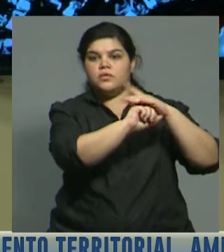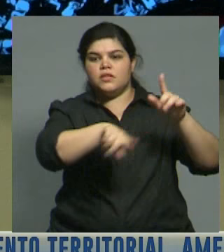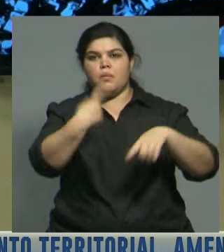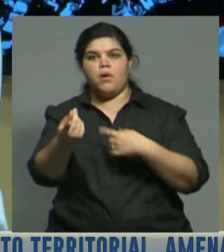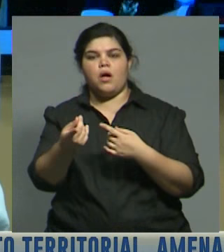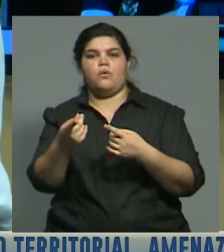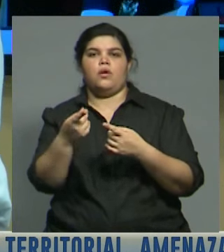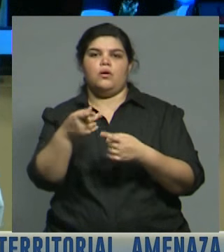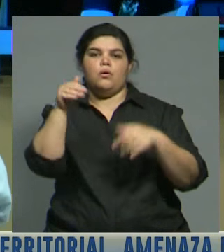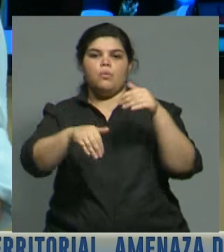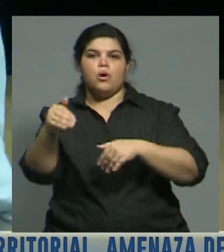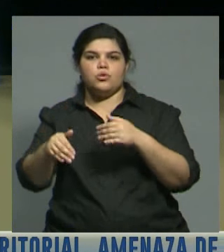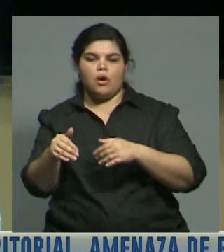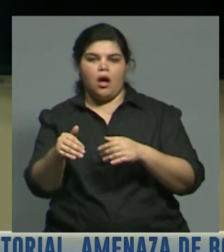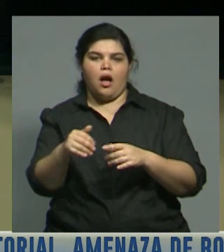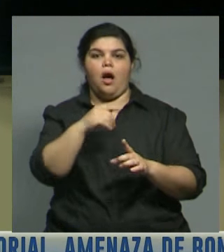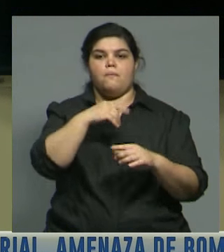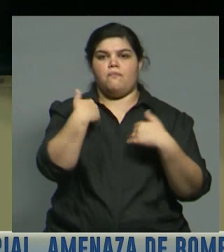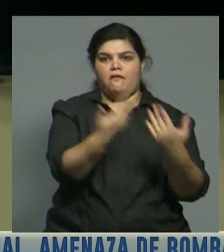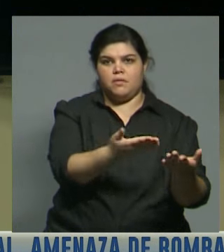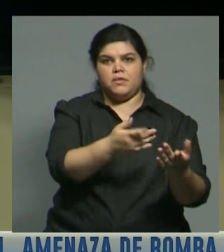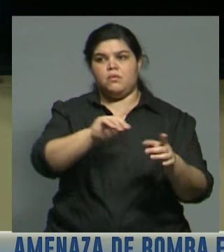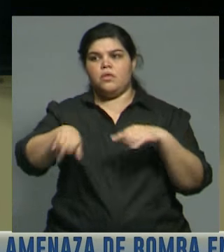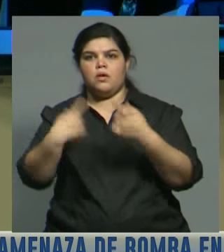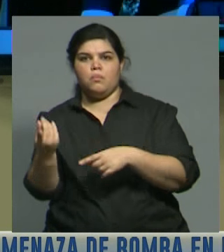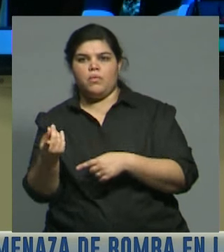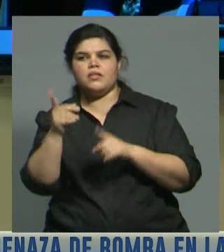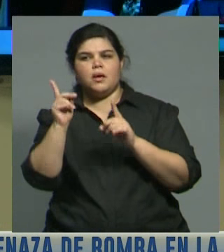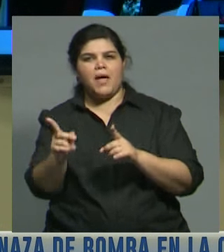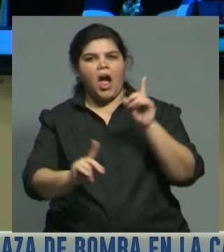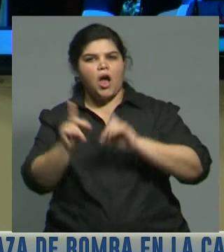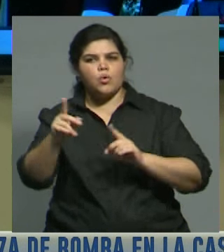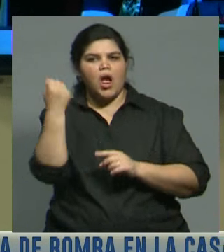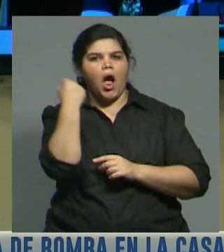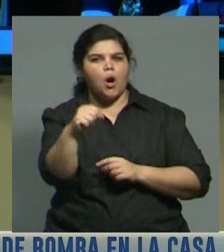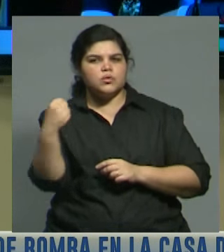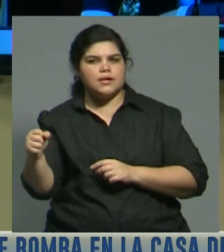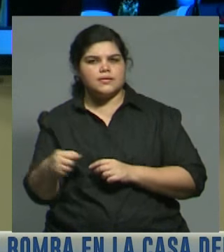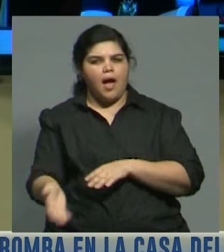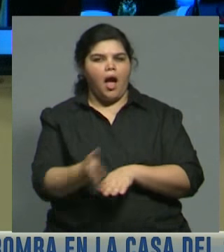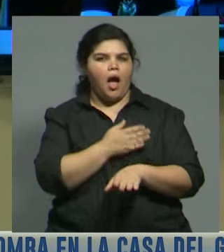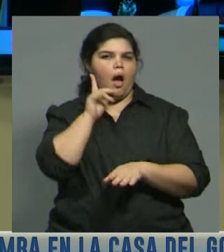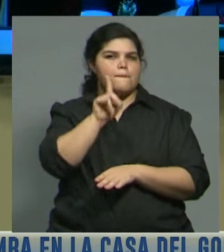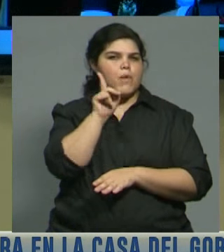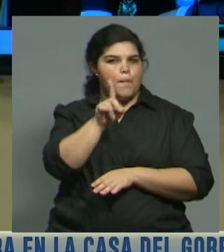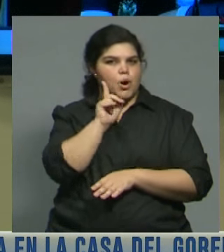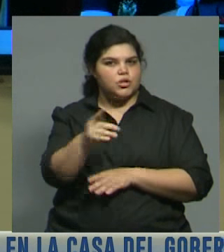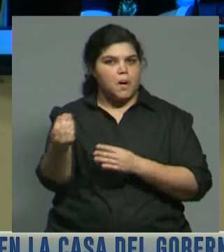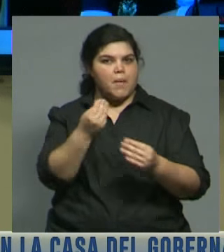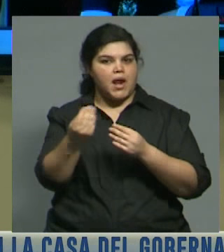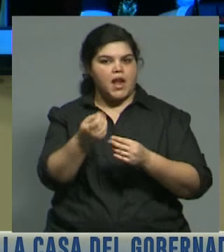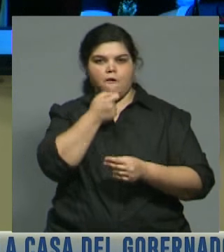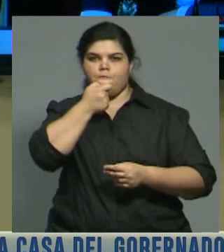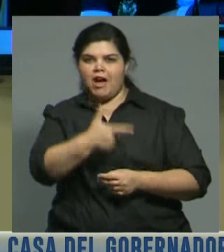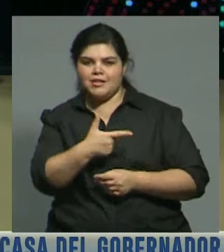otro lado da la sensación, o aparece este interrogante, si no se negociaron también ausencias estratégicas para poder lograr la mayoría simple con la